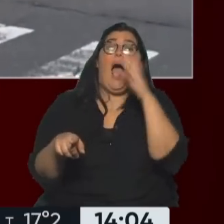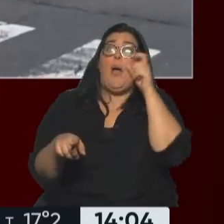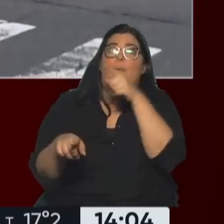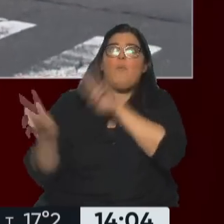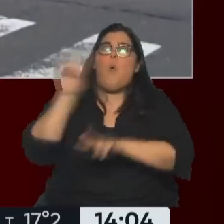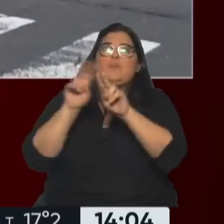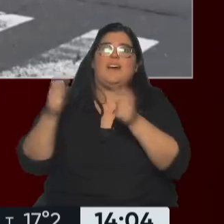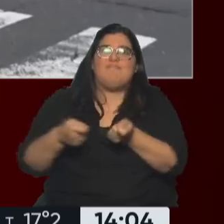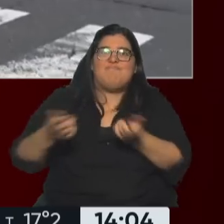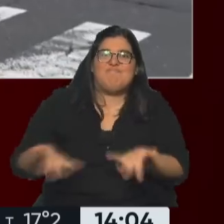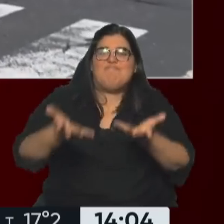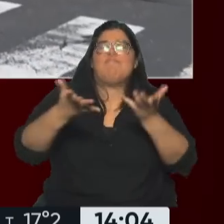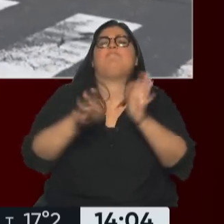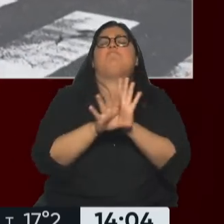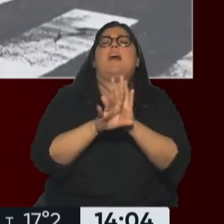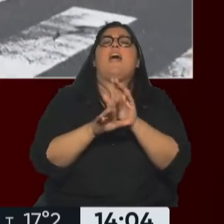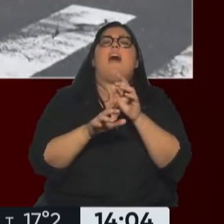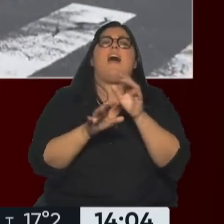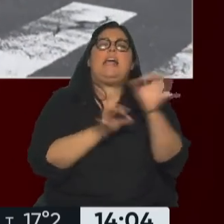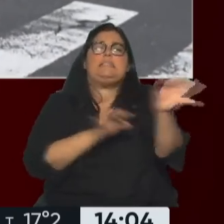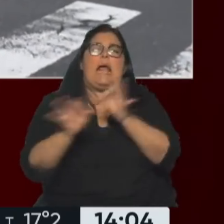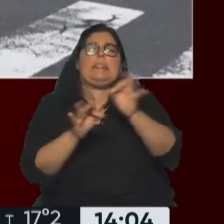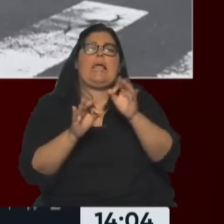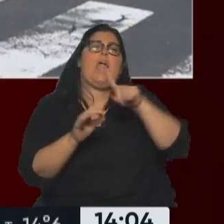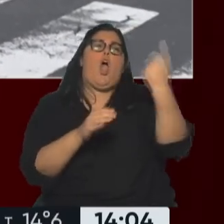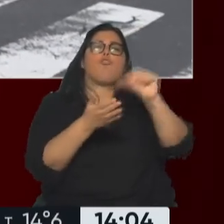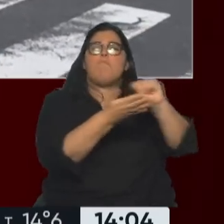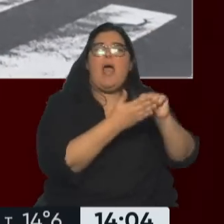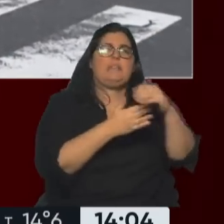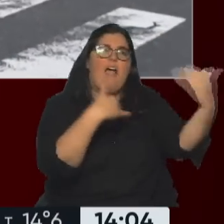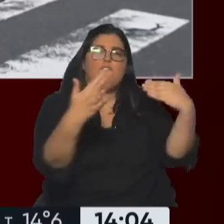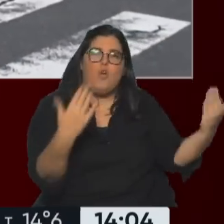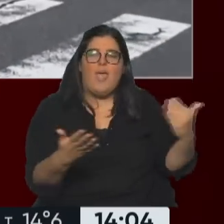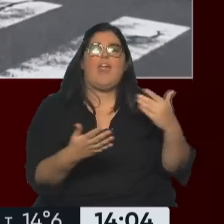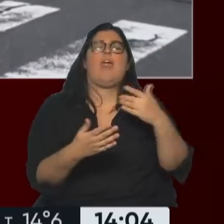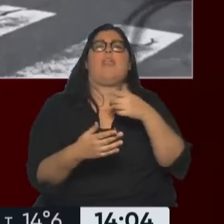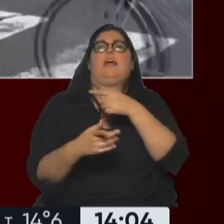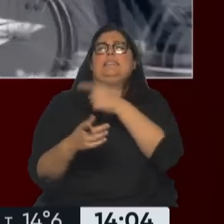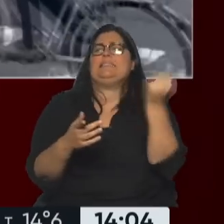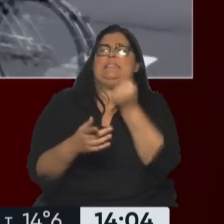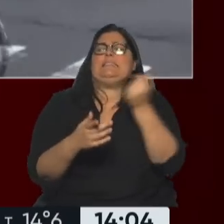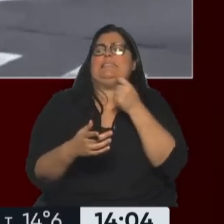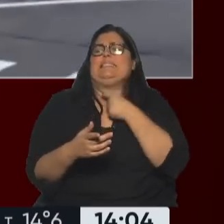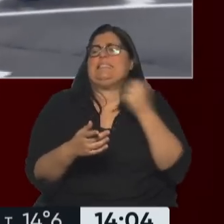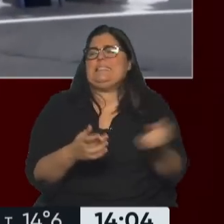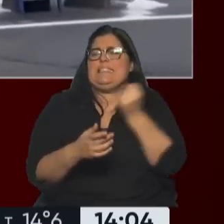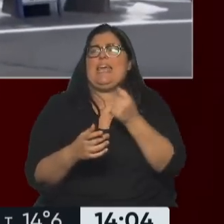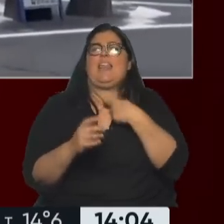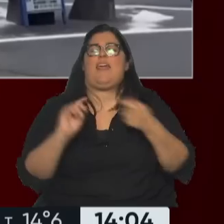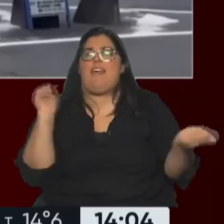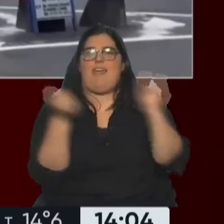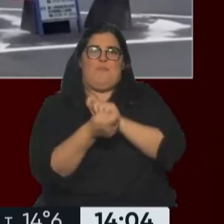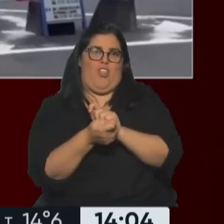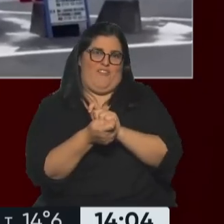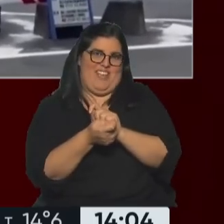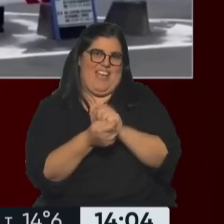puedan, por ejemplo, operar fuera del país, algo que no podía hacer, y de hecho lo que quería hacer Abe y no lo logró es modificar